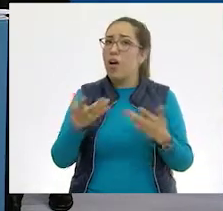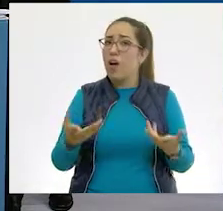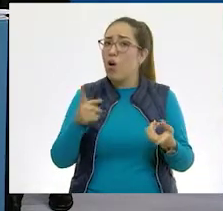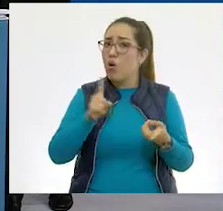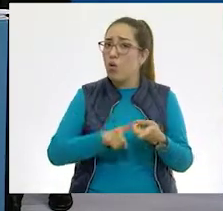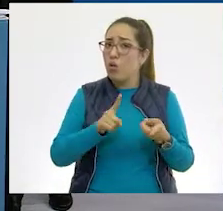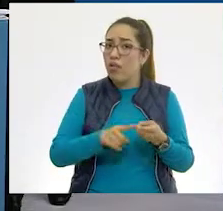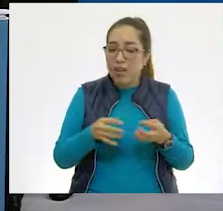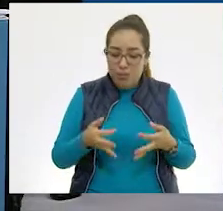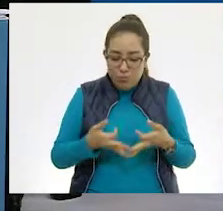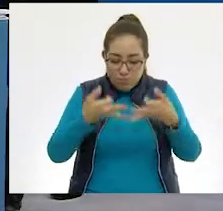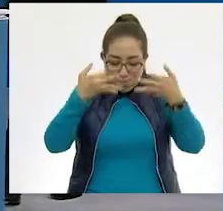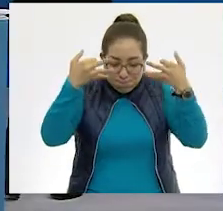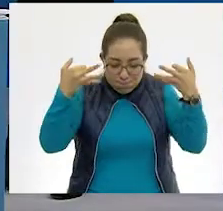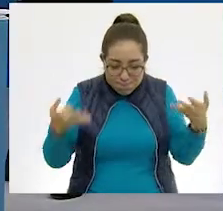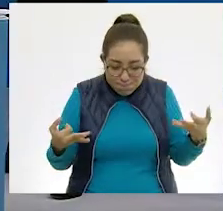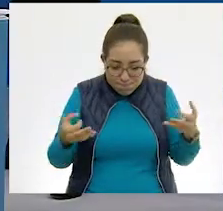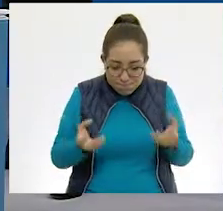la tierra.